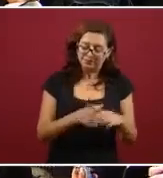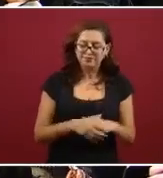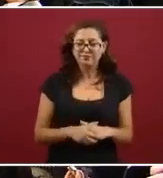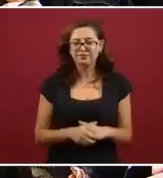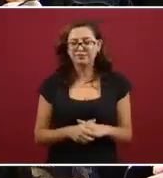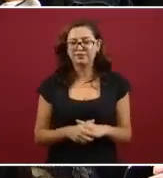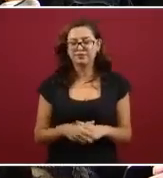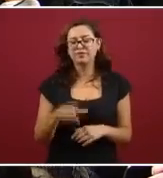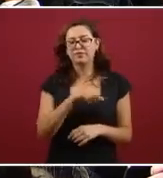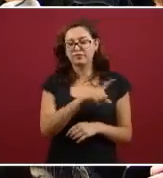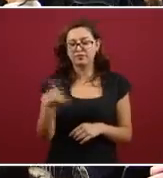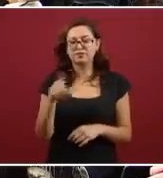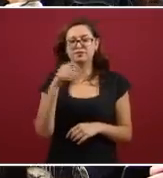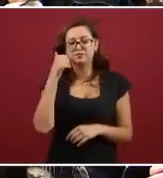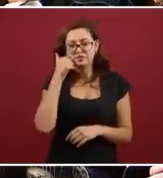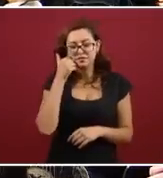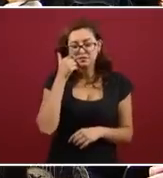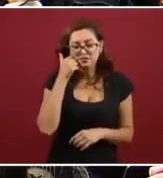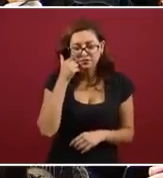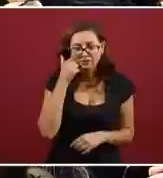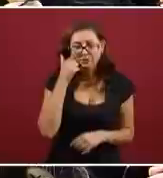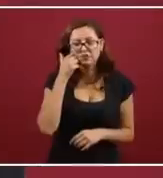que quieran